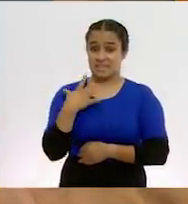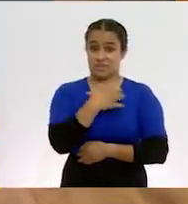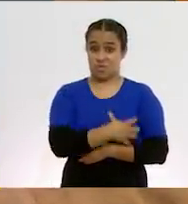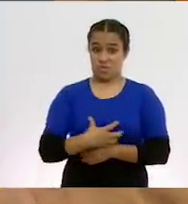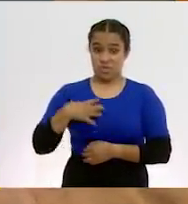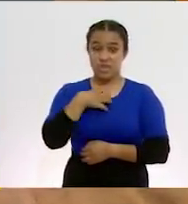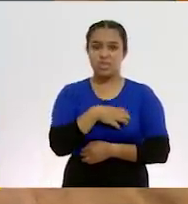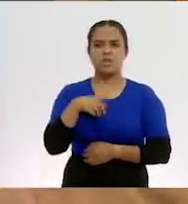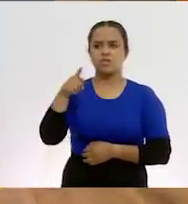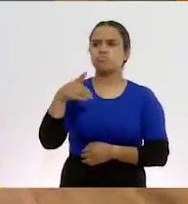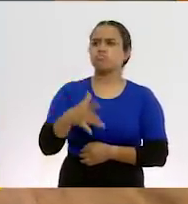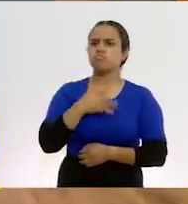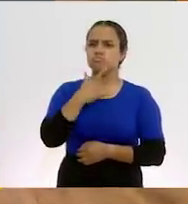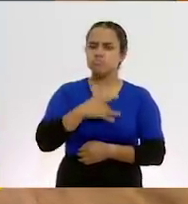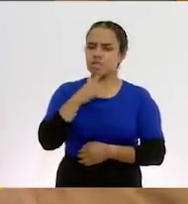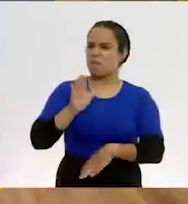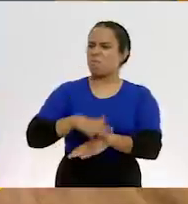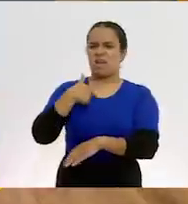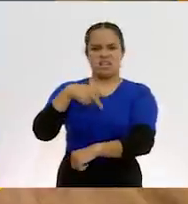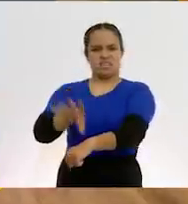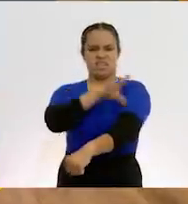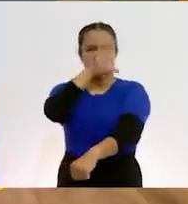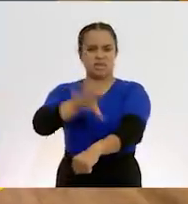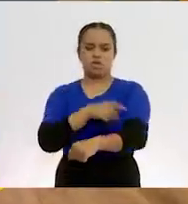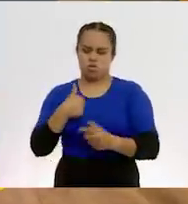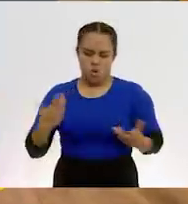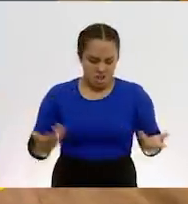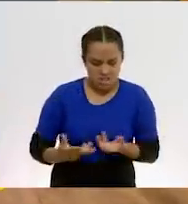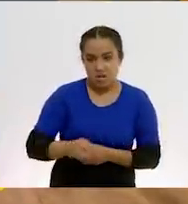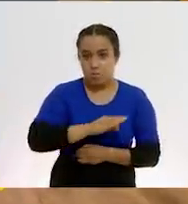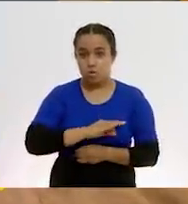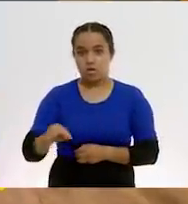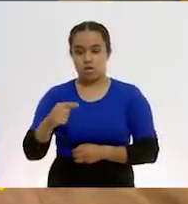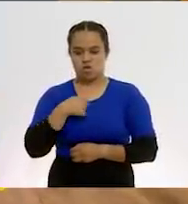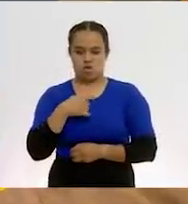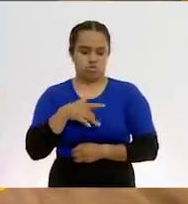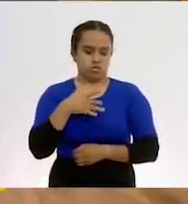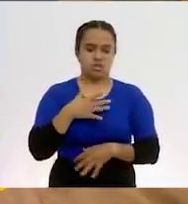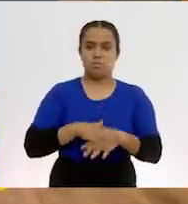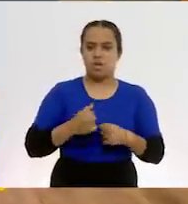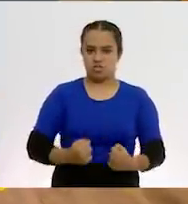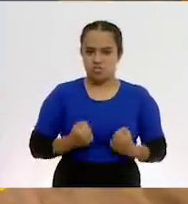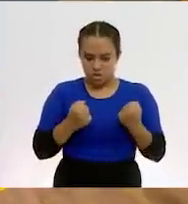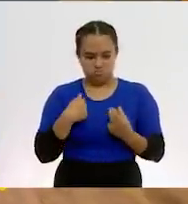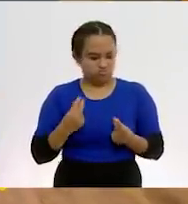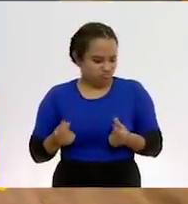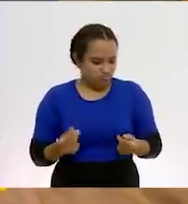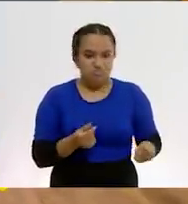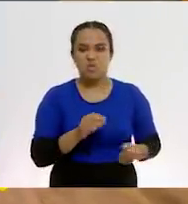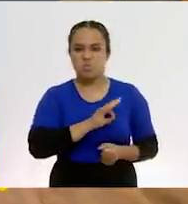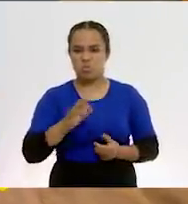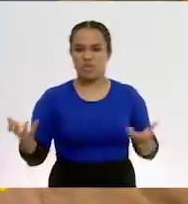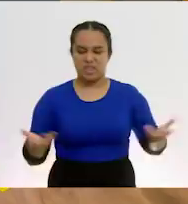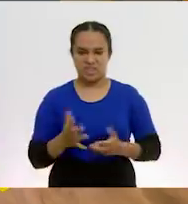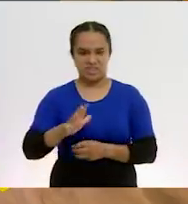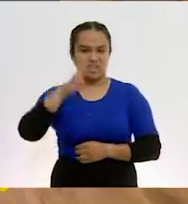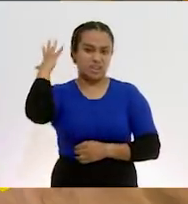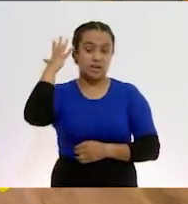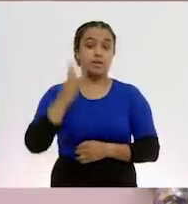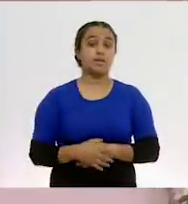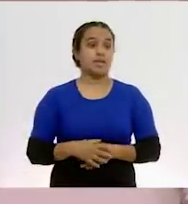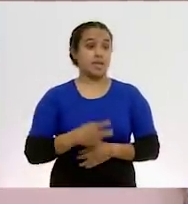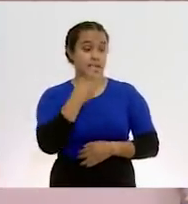contenta, siente que tiene más energía para hacer las cosas. Se siente más fuerte y más rápida. Eso es